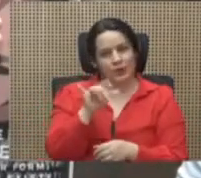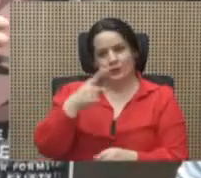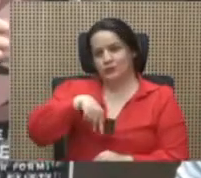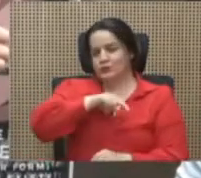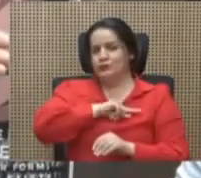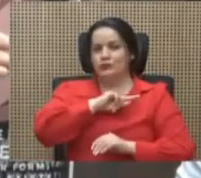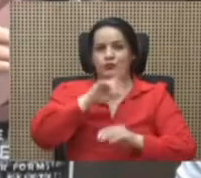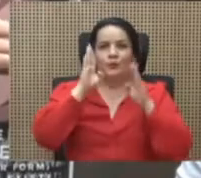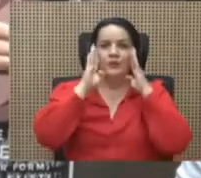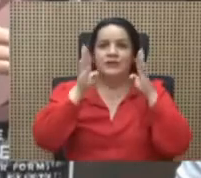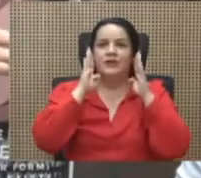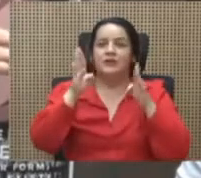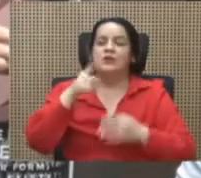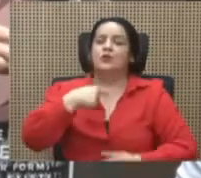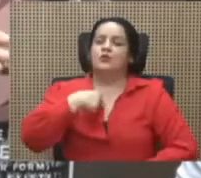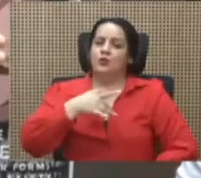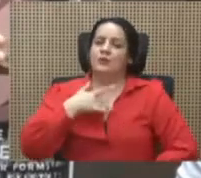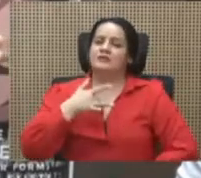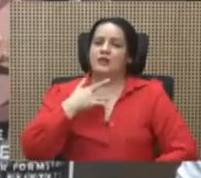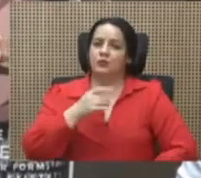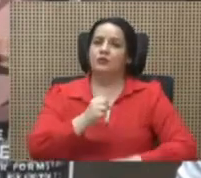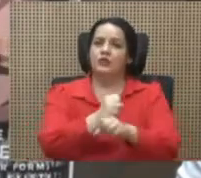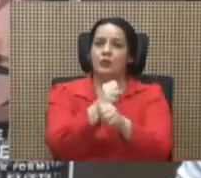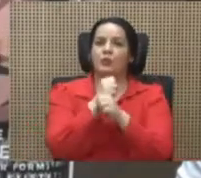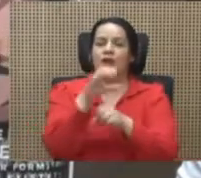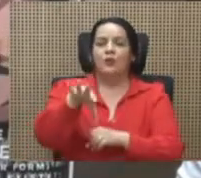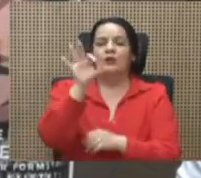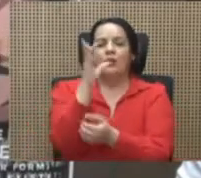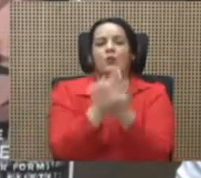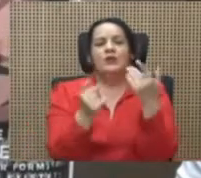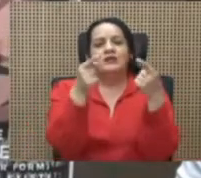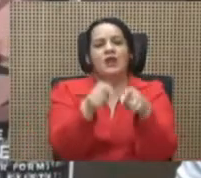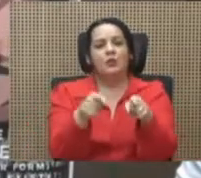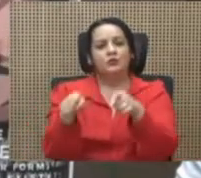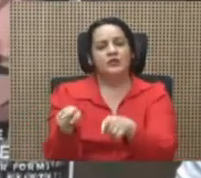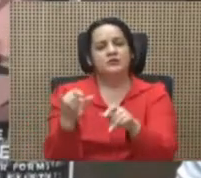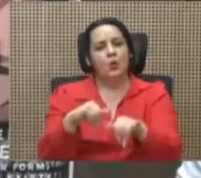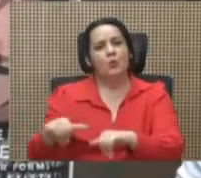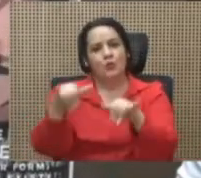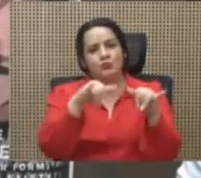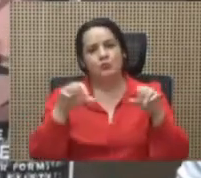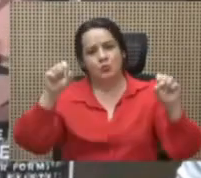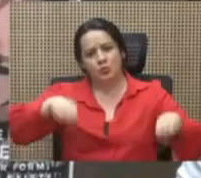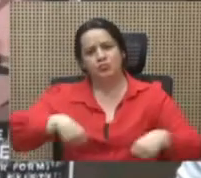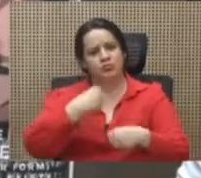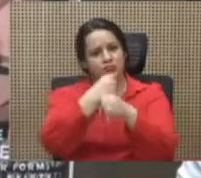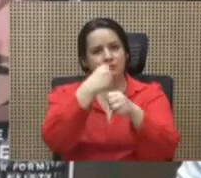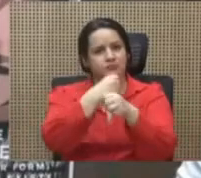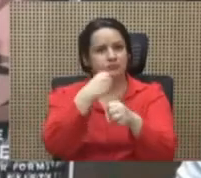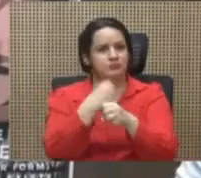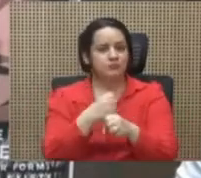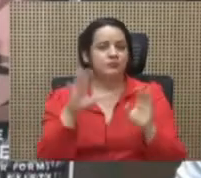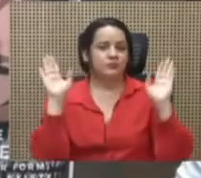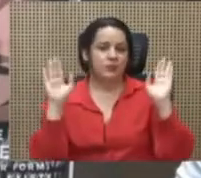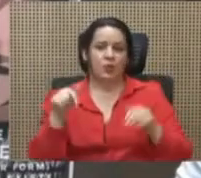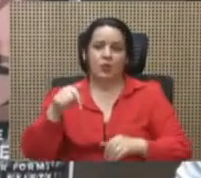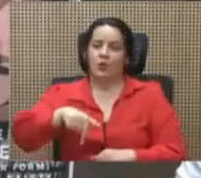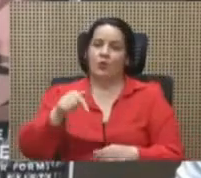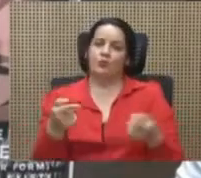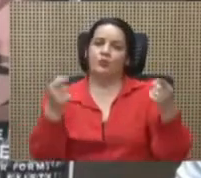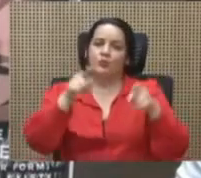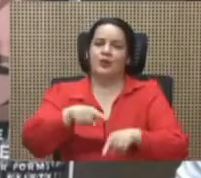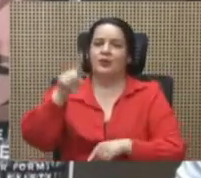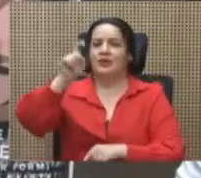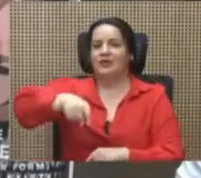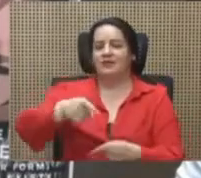e igual estoy seguro que encontraremos algunas causas comunes en las que podremos trabajar así que que hoy suceda lo que tenga que